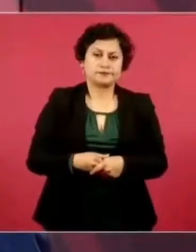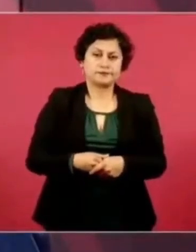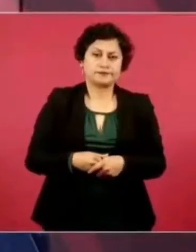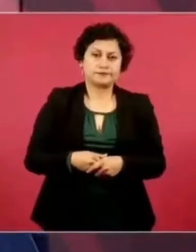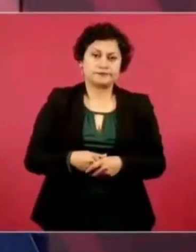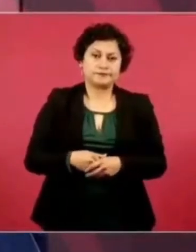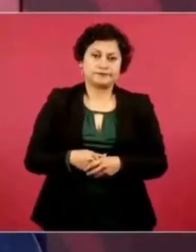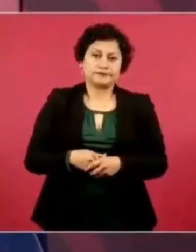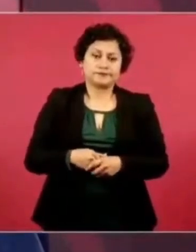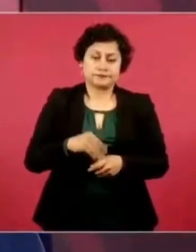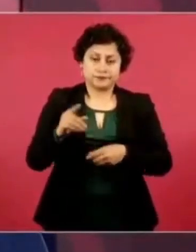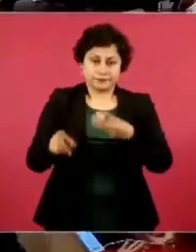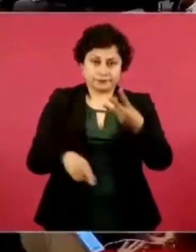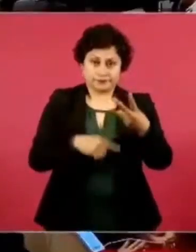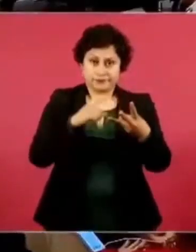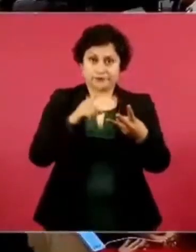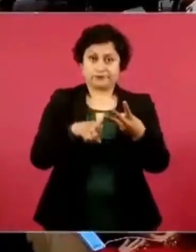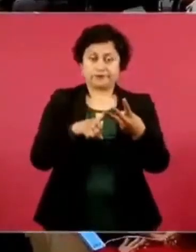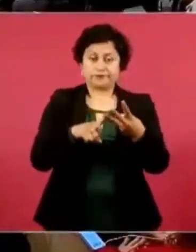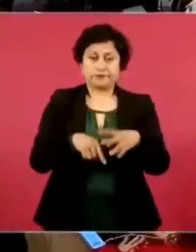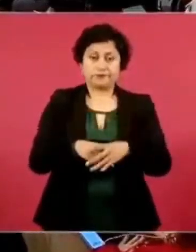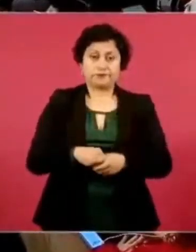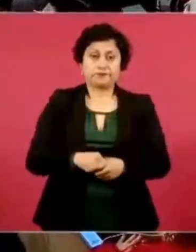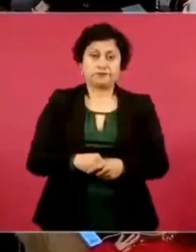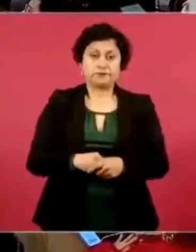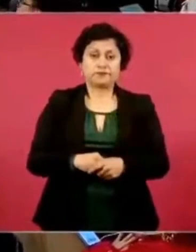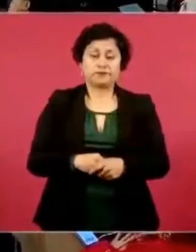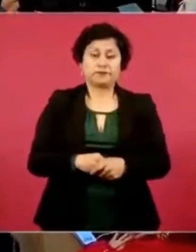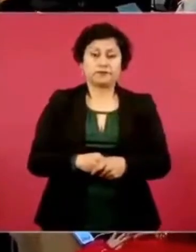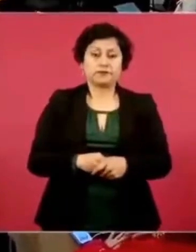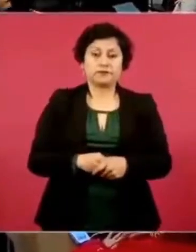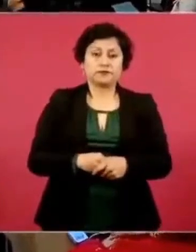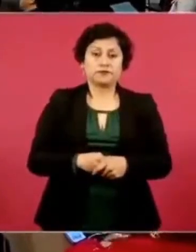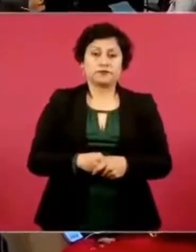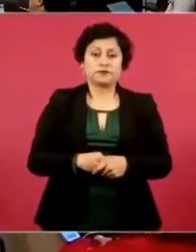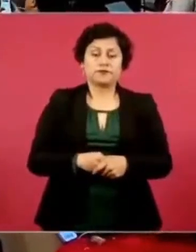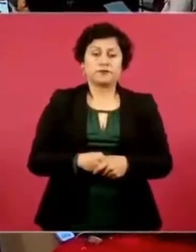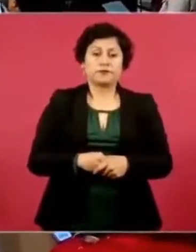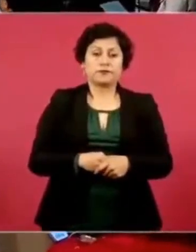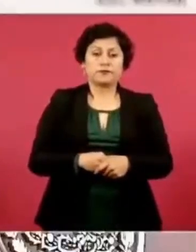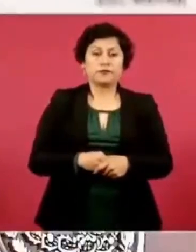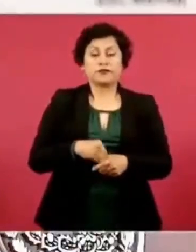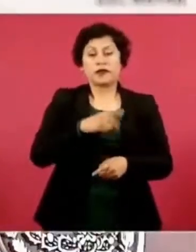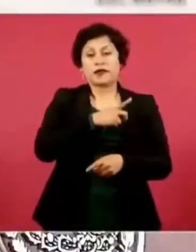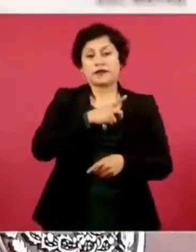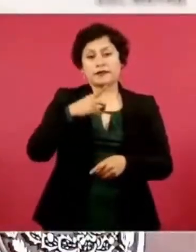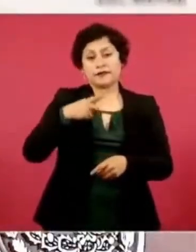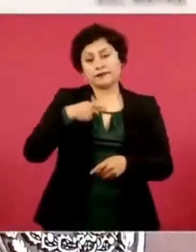lo tercero, tiene que tener convicciones.